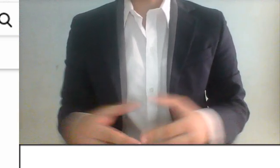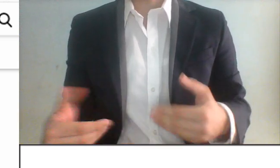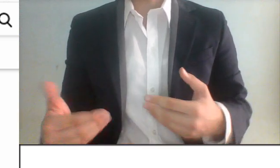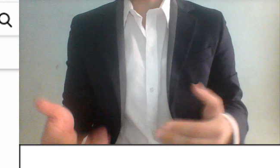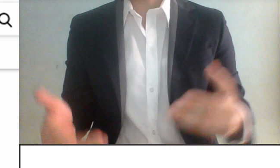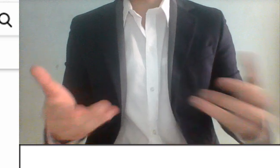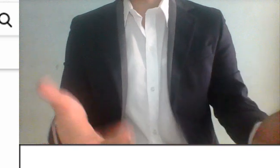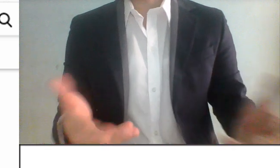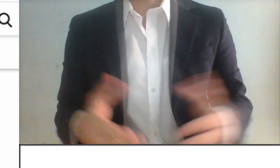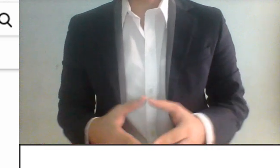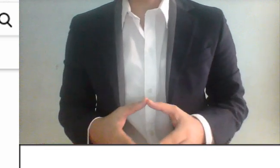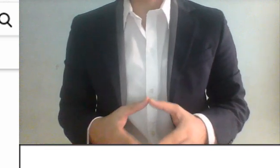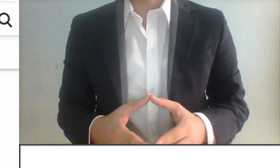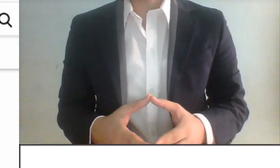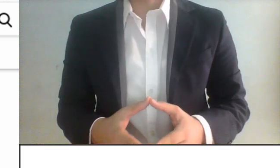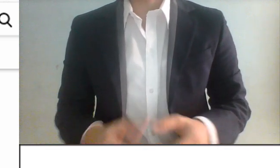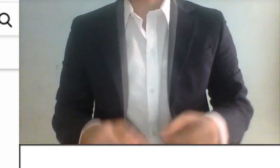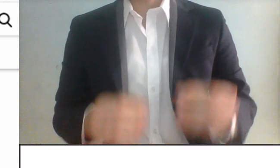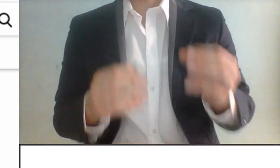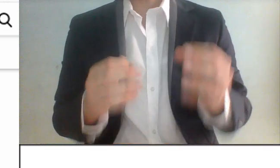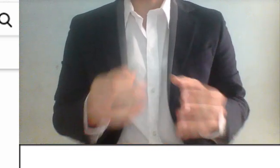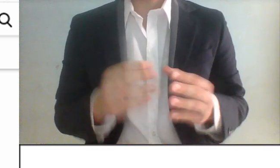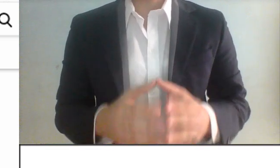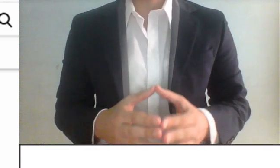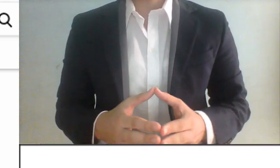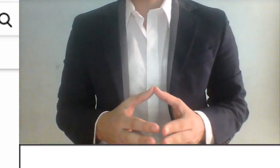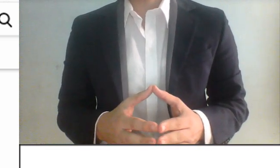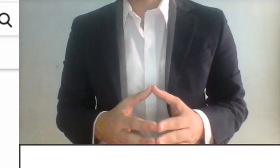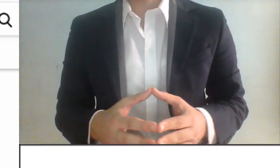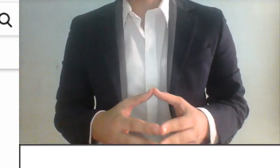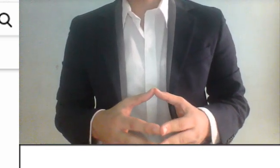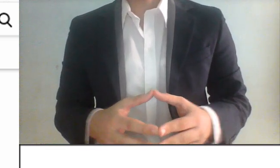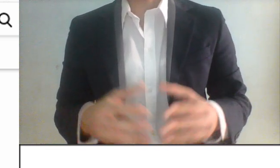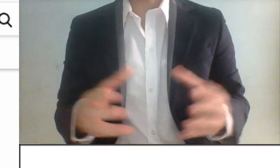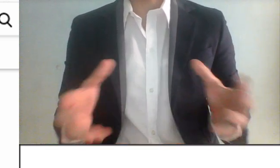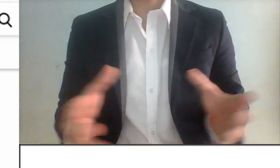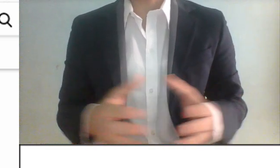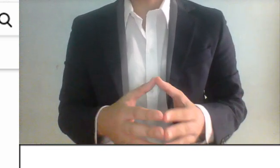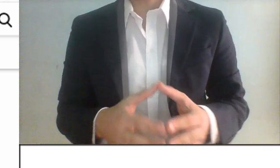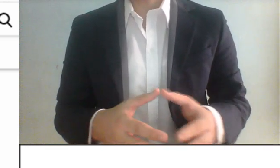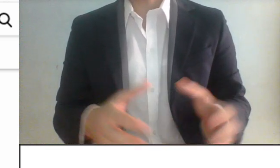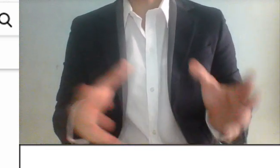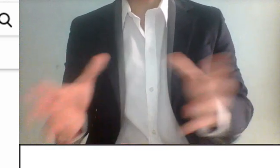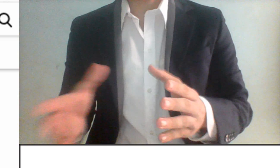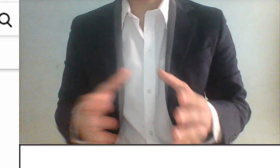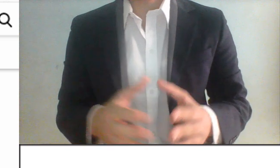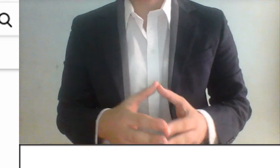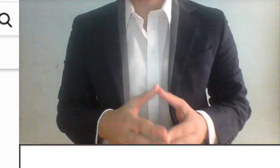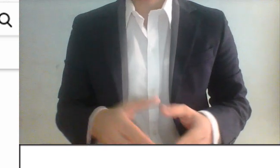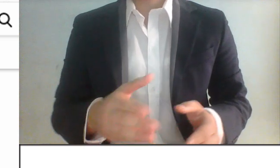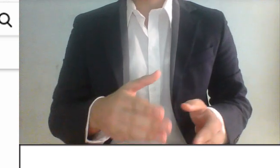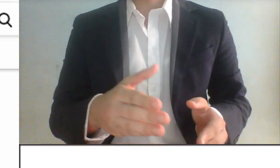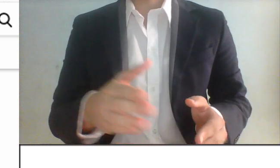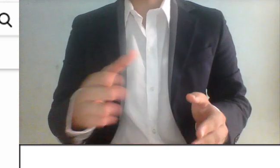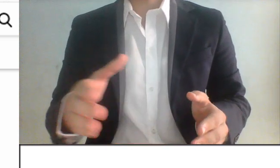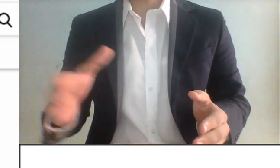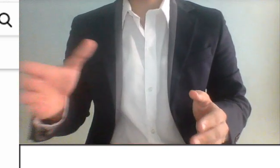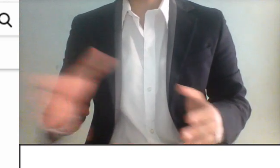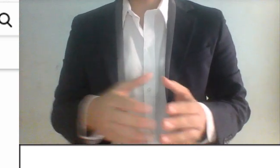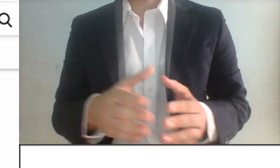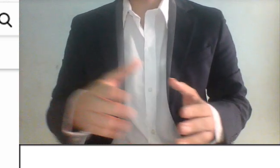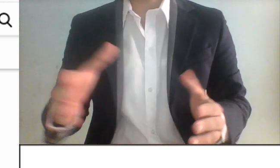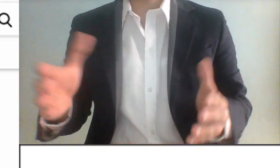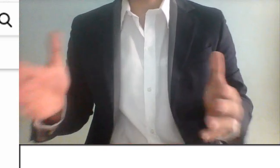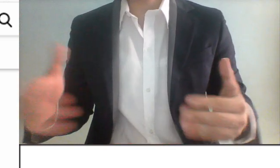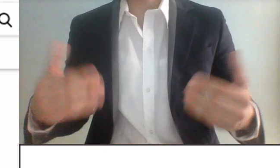porque como lo otorgan un amparo este personaje resume que se robó aproximadamente en la estafa que hubo fue de 7 mil millones